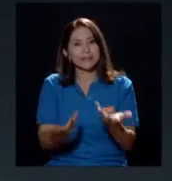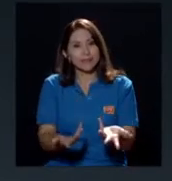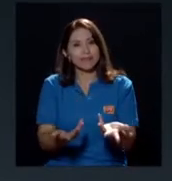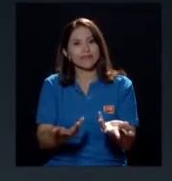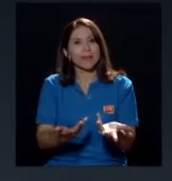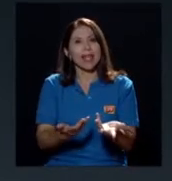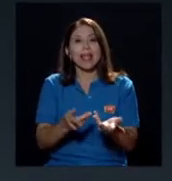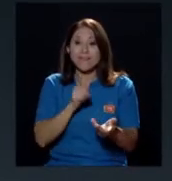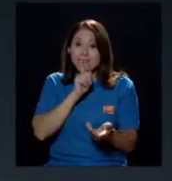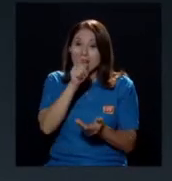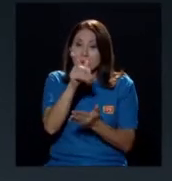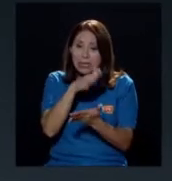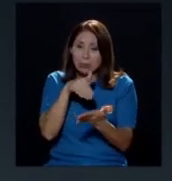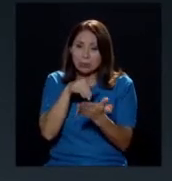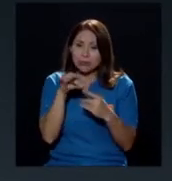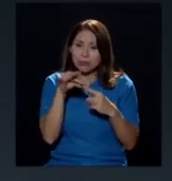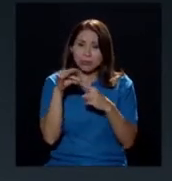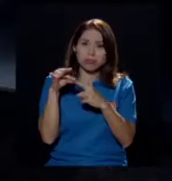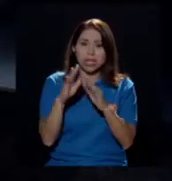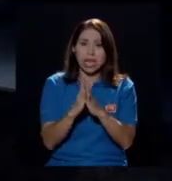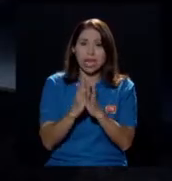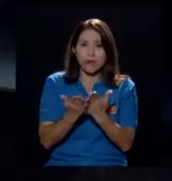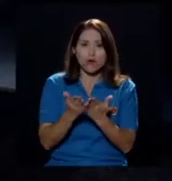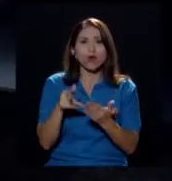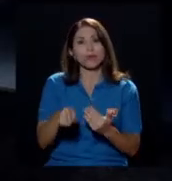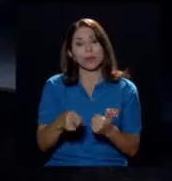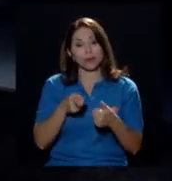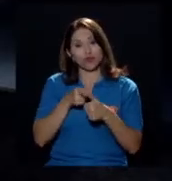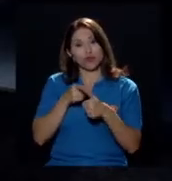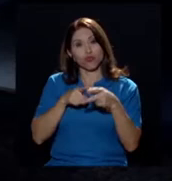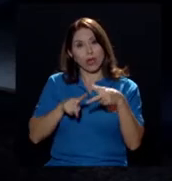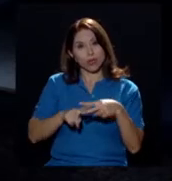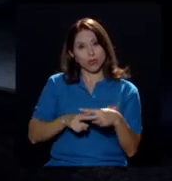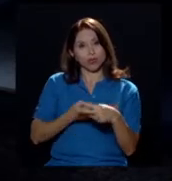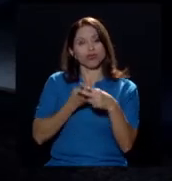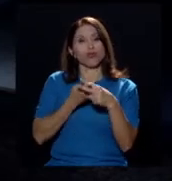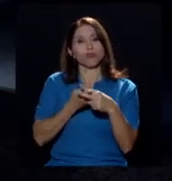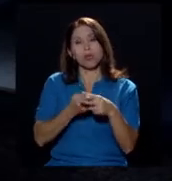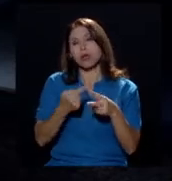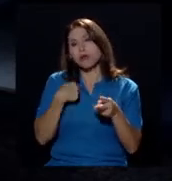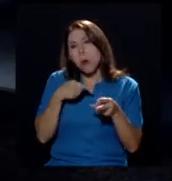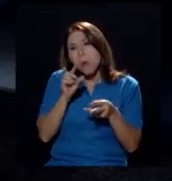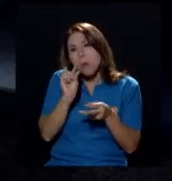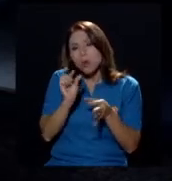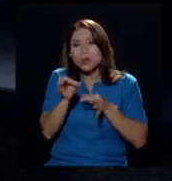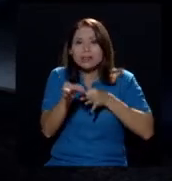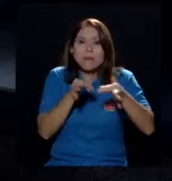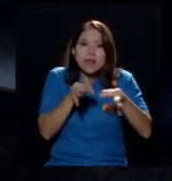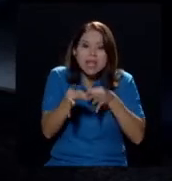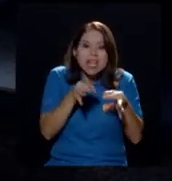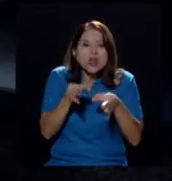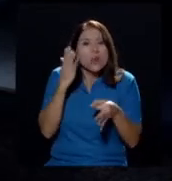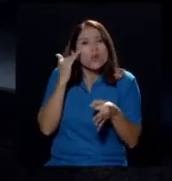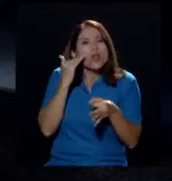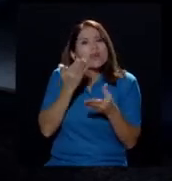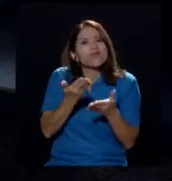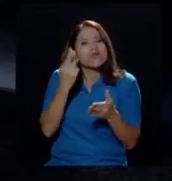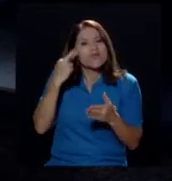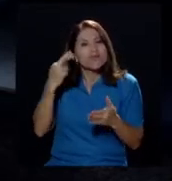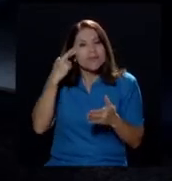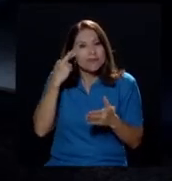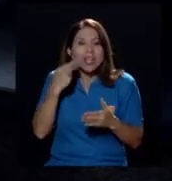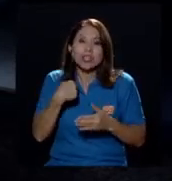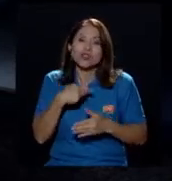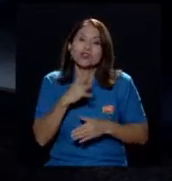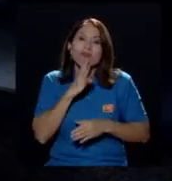del libro se compone bueno de una introducción en que explico un poco la naturaleza y es que me refiero a las teorías y las